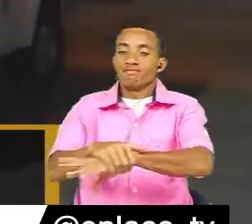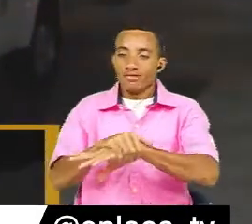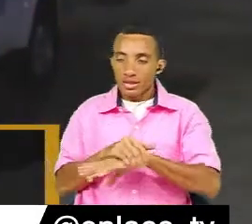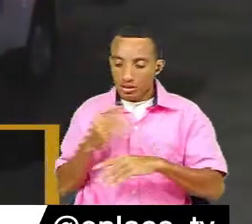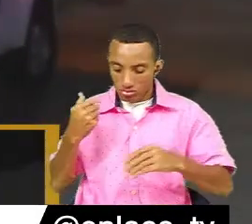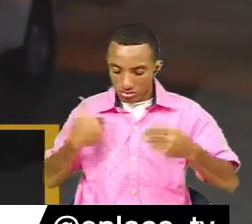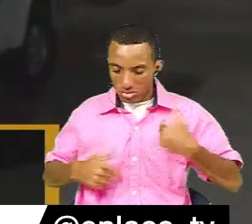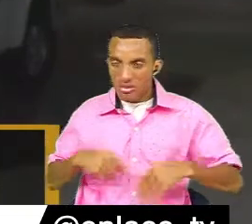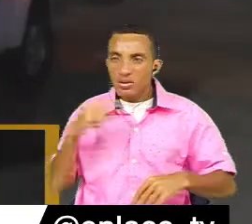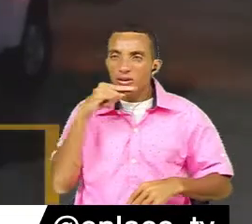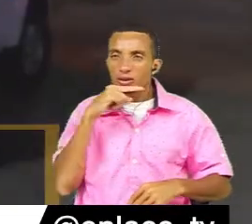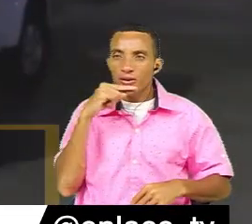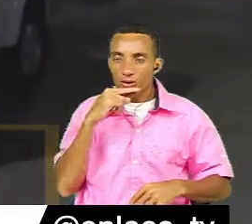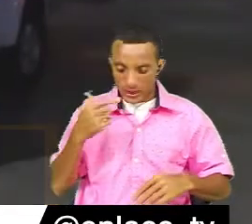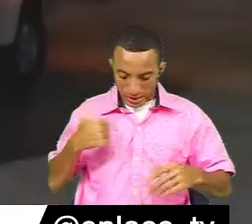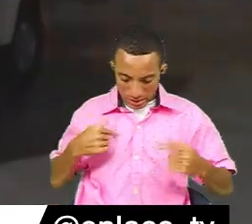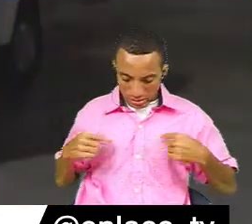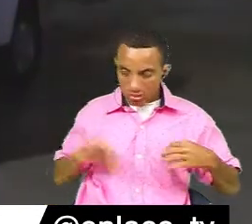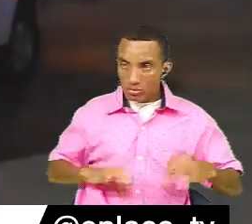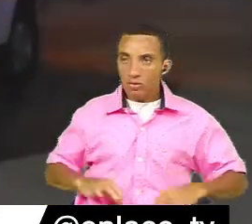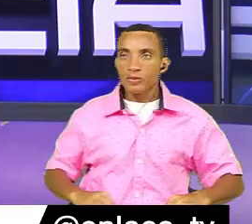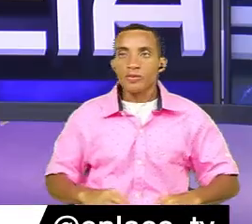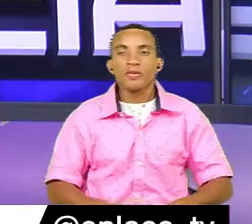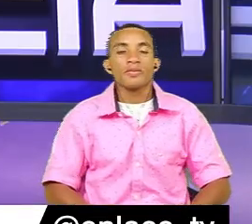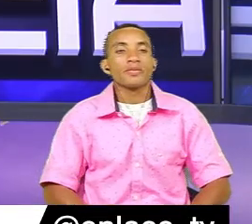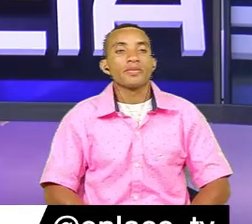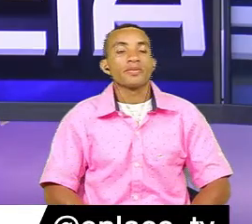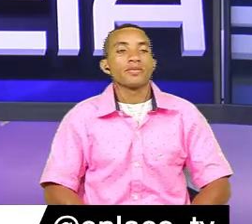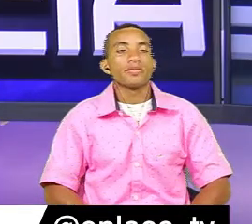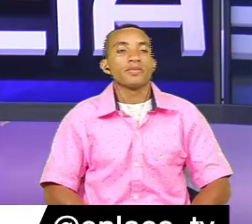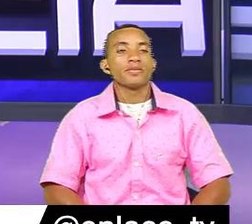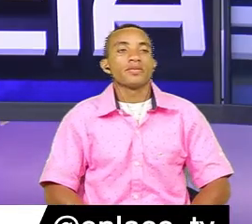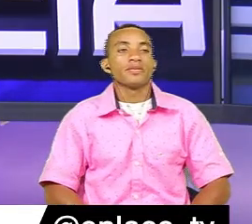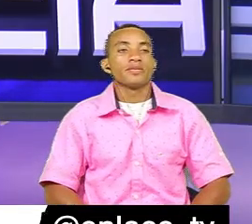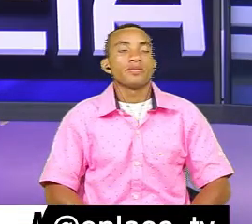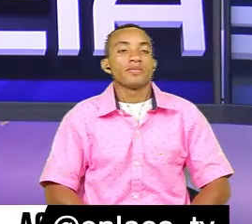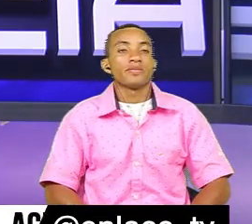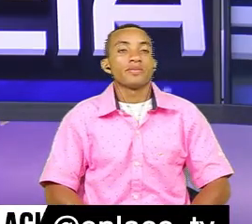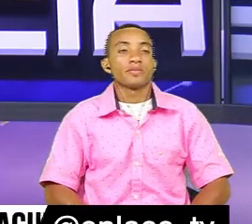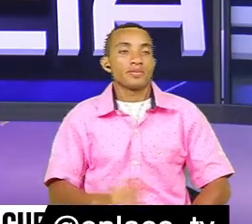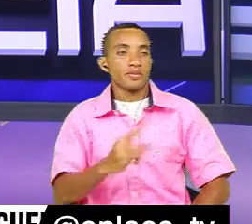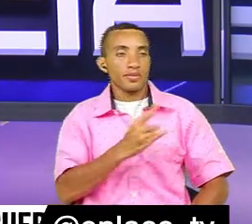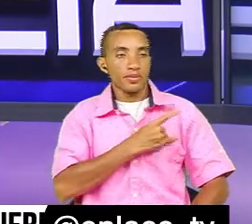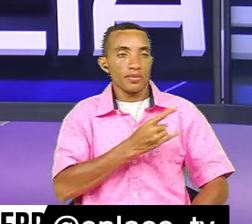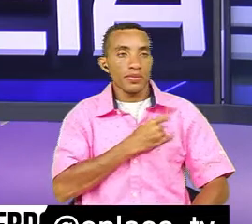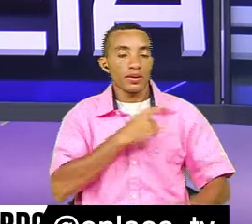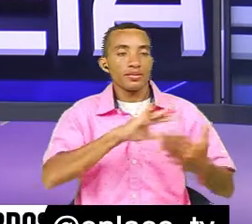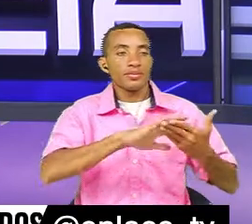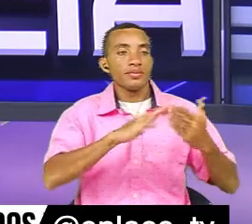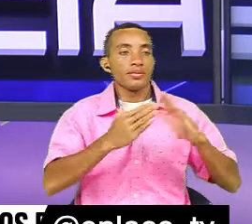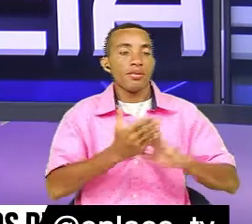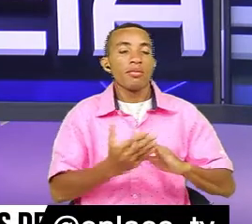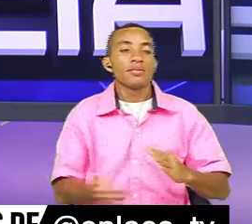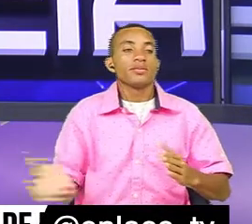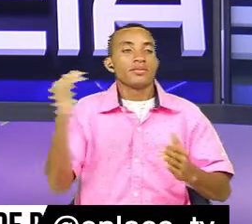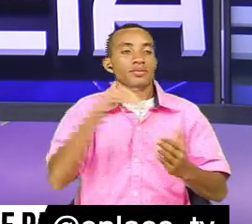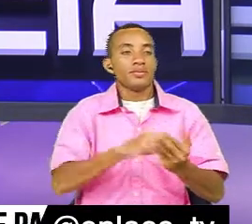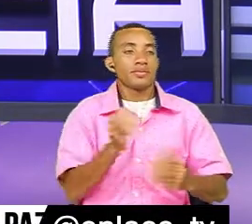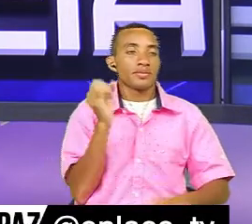encontrada sangre en los atuendos que vestía. La Universidad de La Paz reinaugurará este sábado el Club de la Lectura